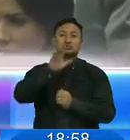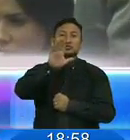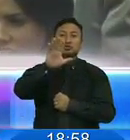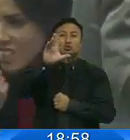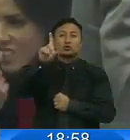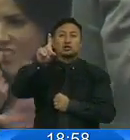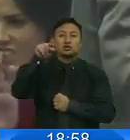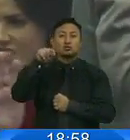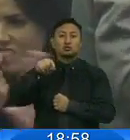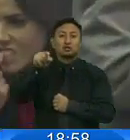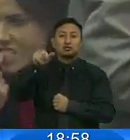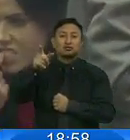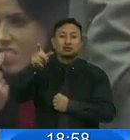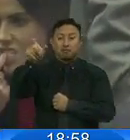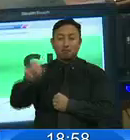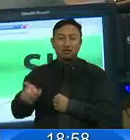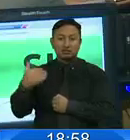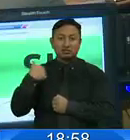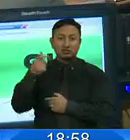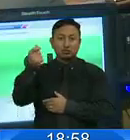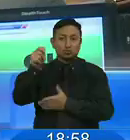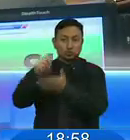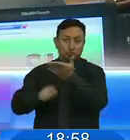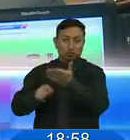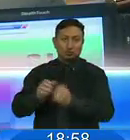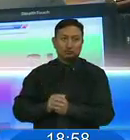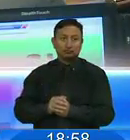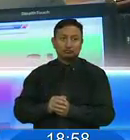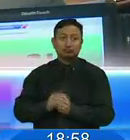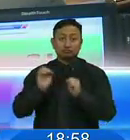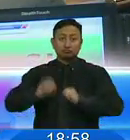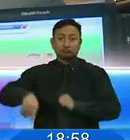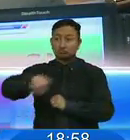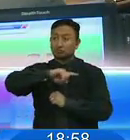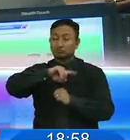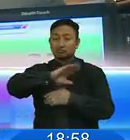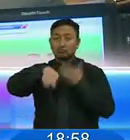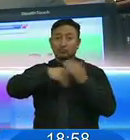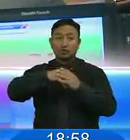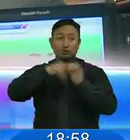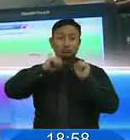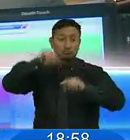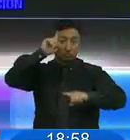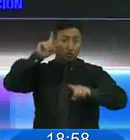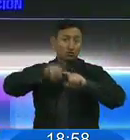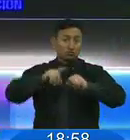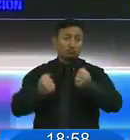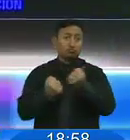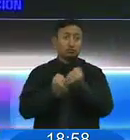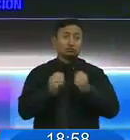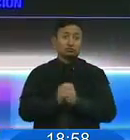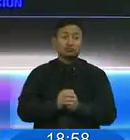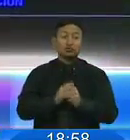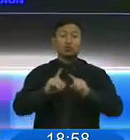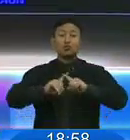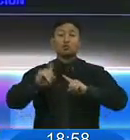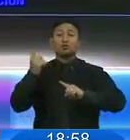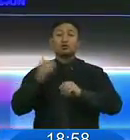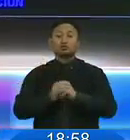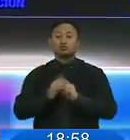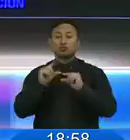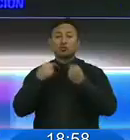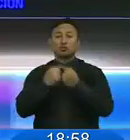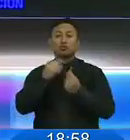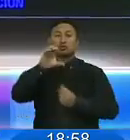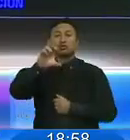3.051.000 tarjetavientes. El pedido recibió el voto favorable de gran parte de legisladores, con excepción de la bancada de Creo, que esta vez